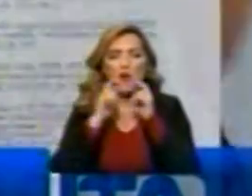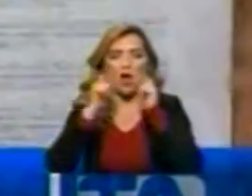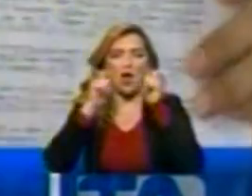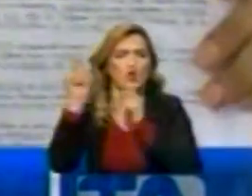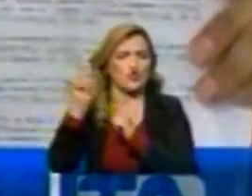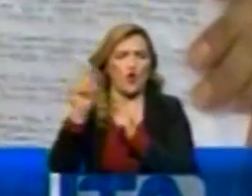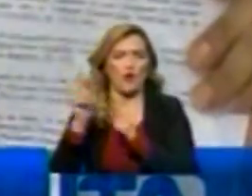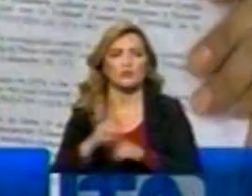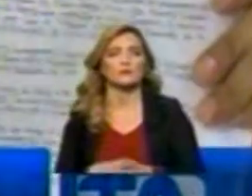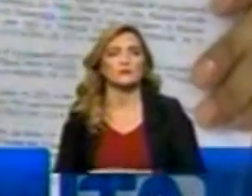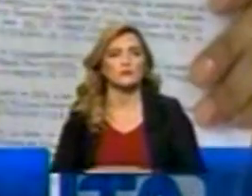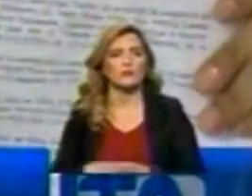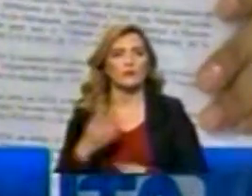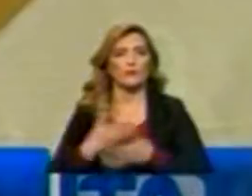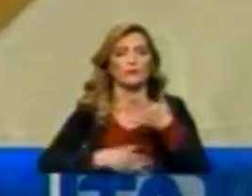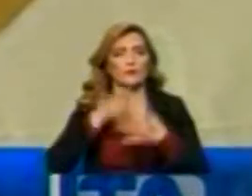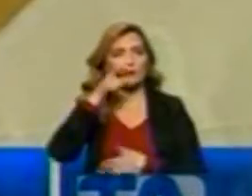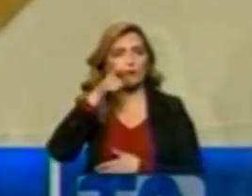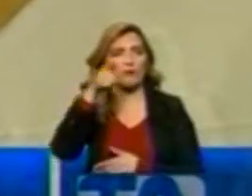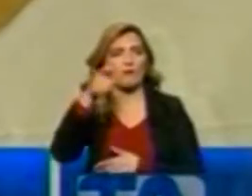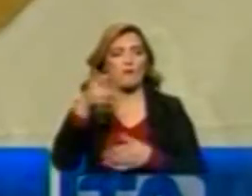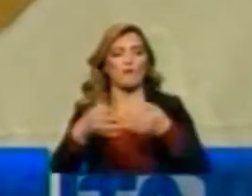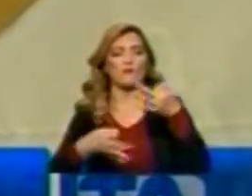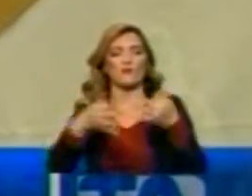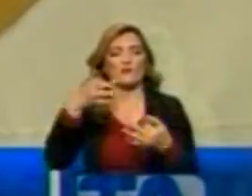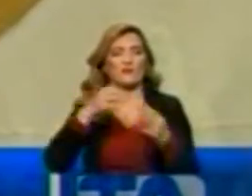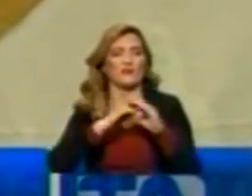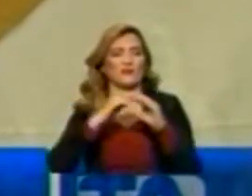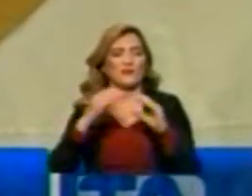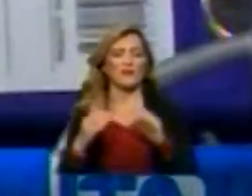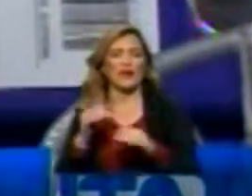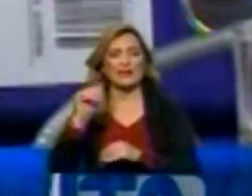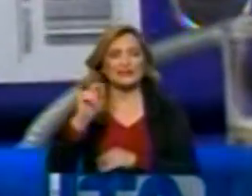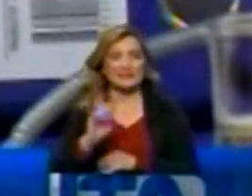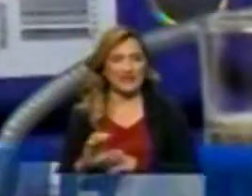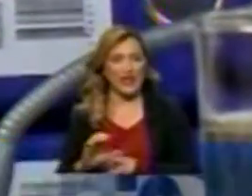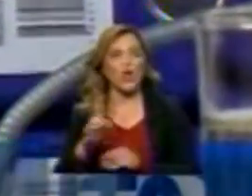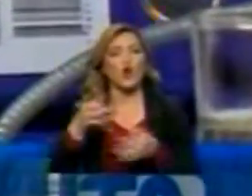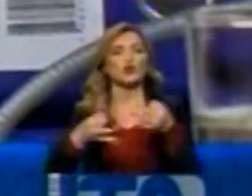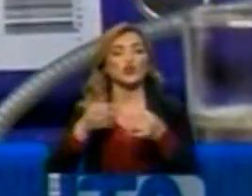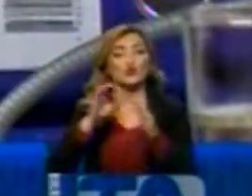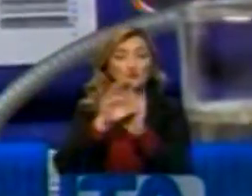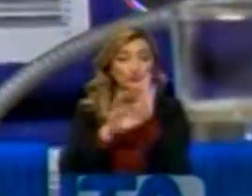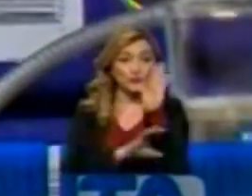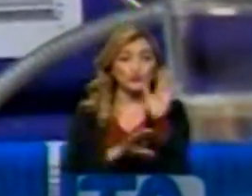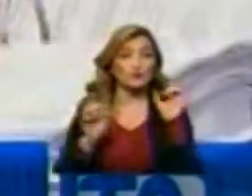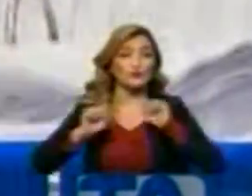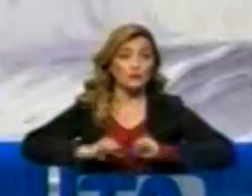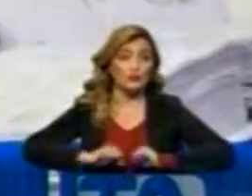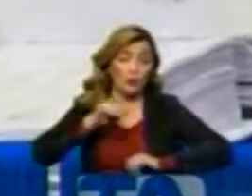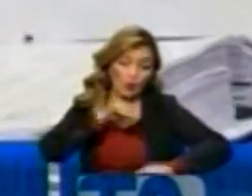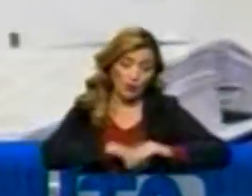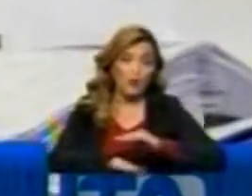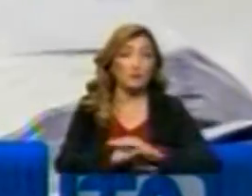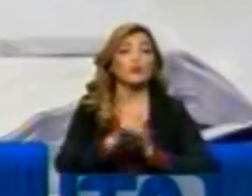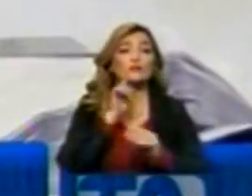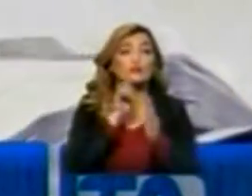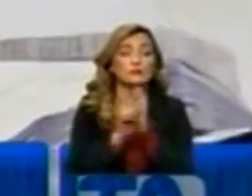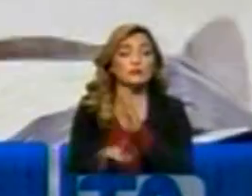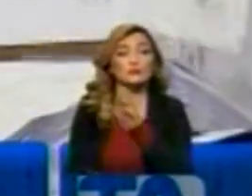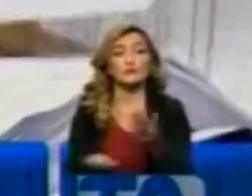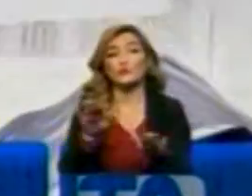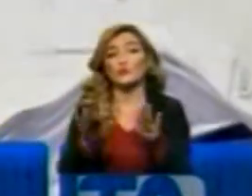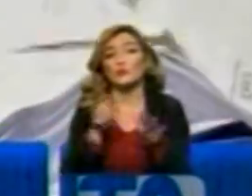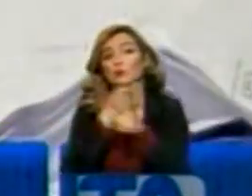presentó documentos de Fiscalía, del Tribunal Contencioso Electoral y la Corte Constitucional, donde supuestamente archivan las denuncias por